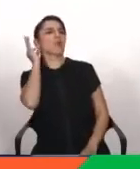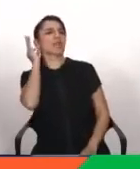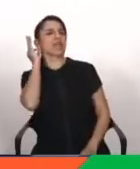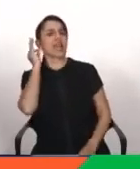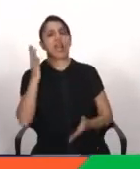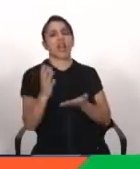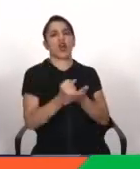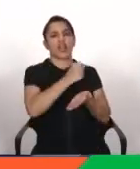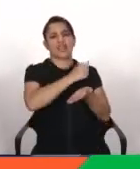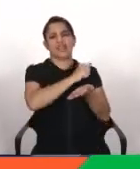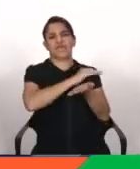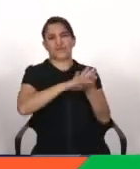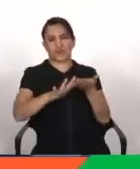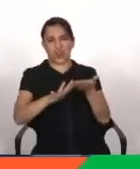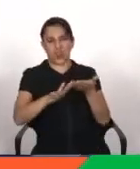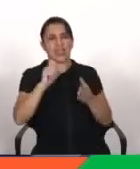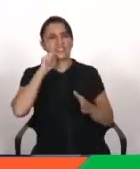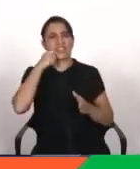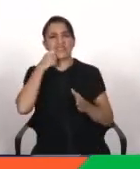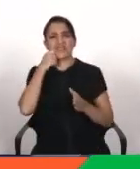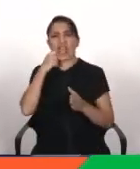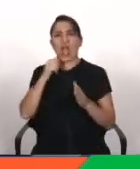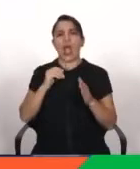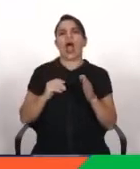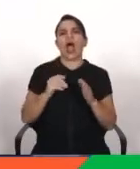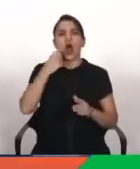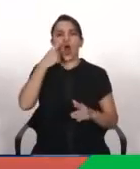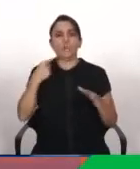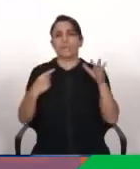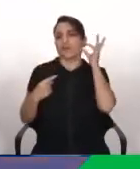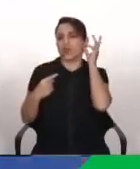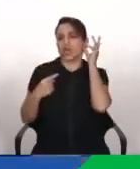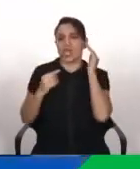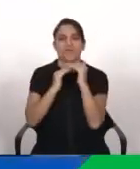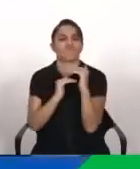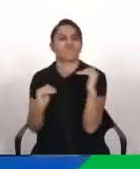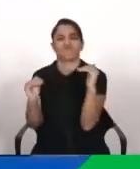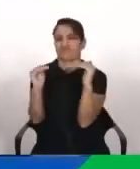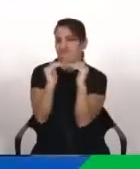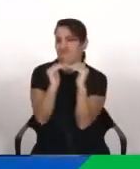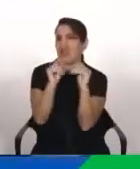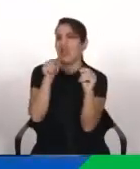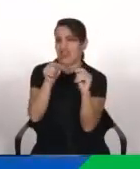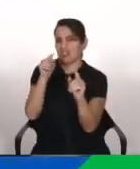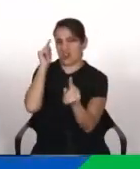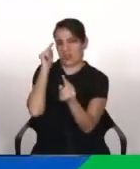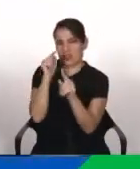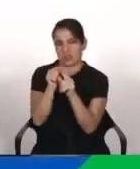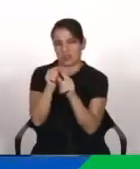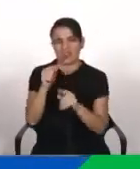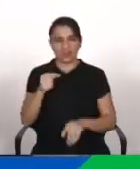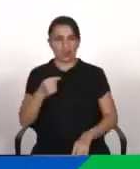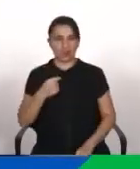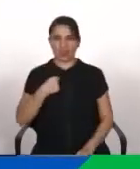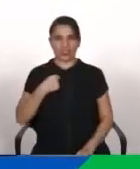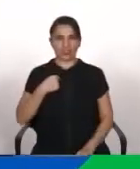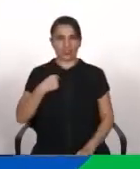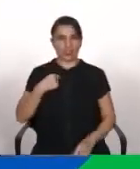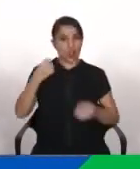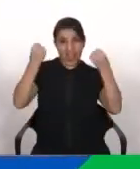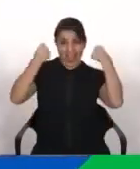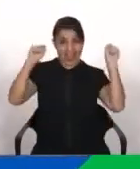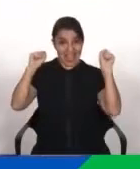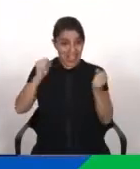género. Y básicamente me están diciendo que obtuve una beca que obtuvieron solamente